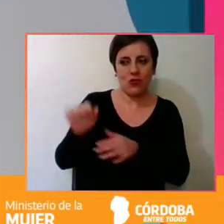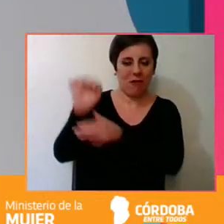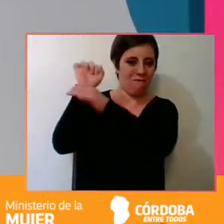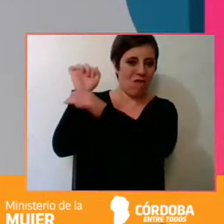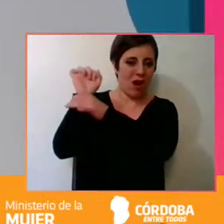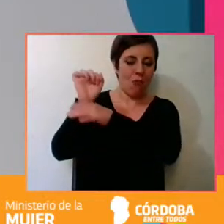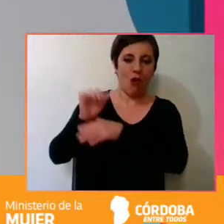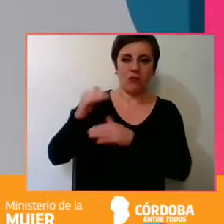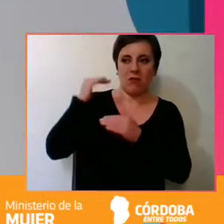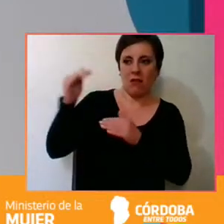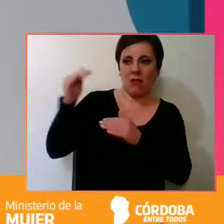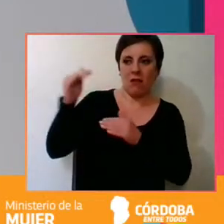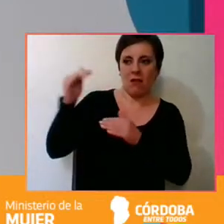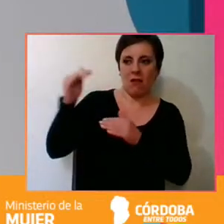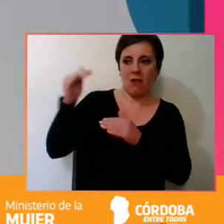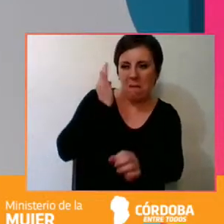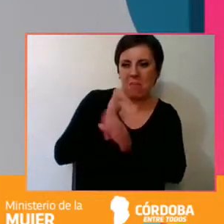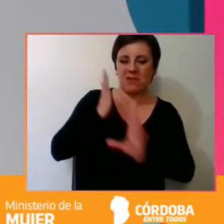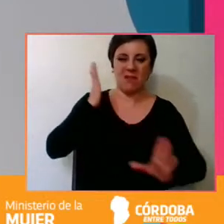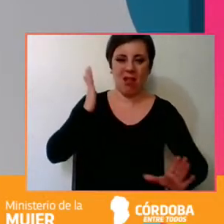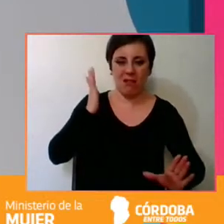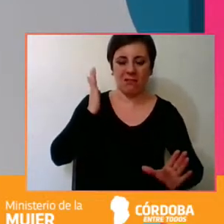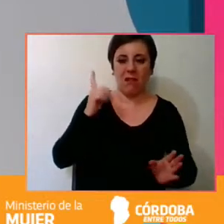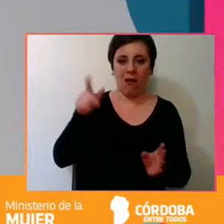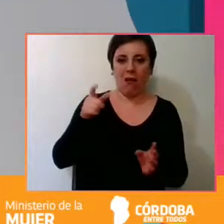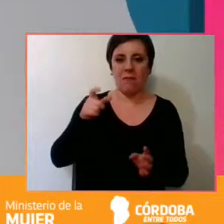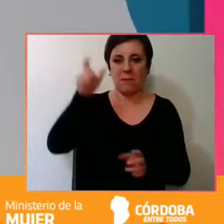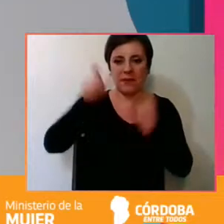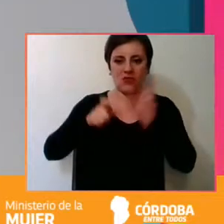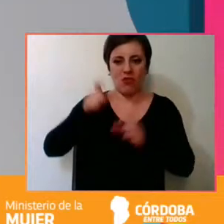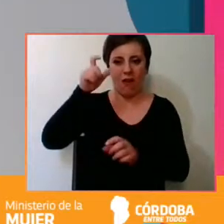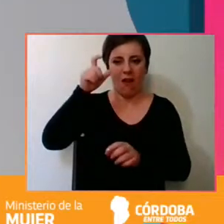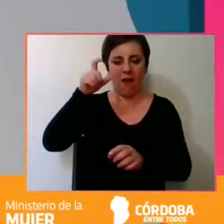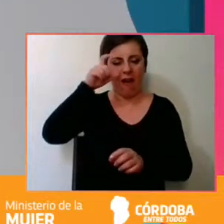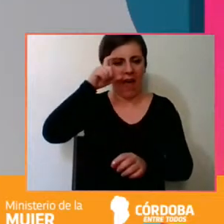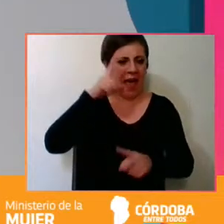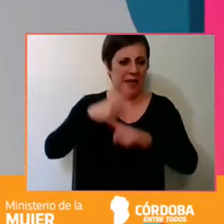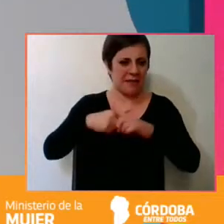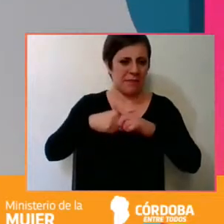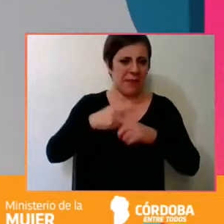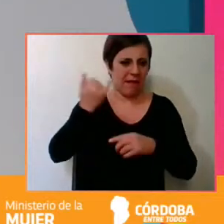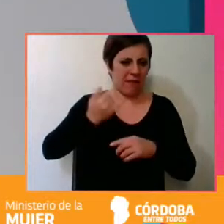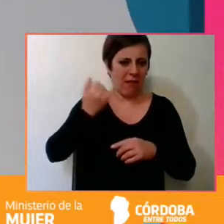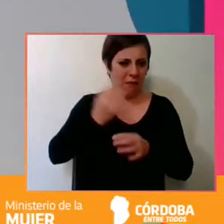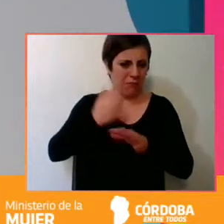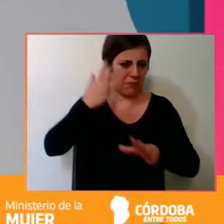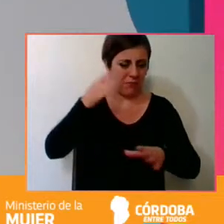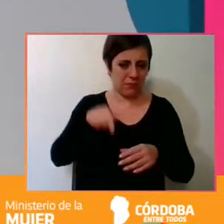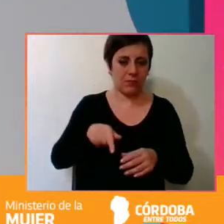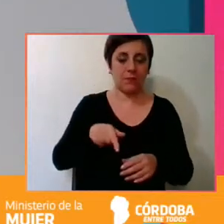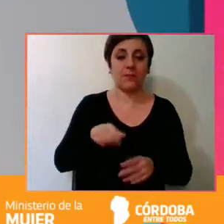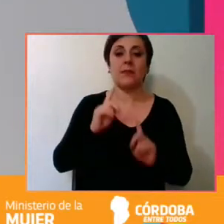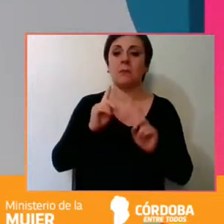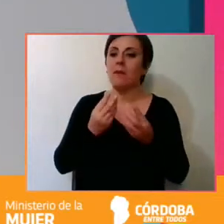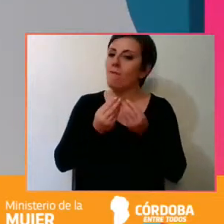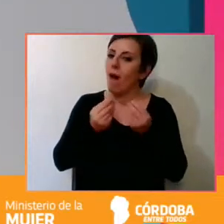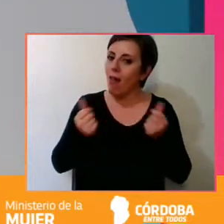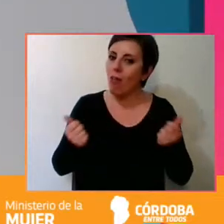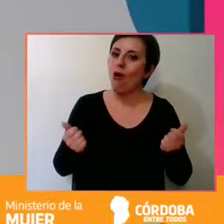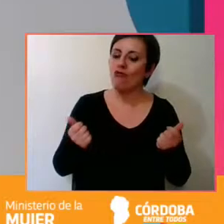de especialistas y de expertas que han estado acompañándonos, lo más valioso que ha tenido y que